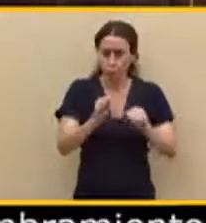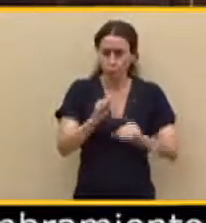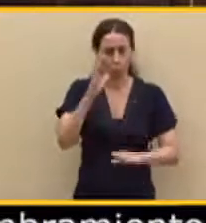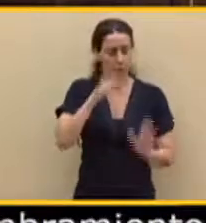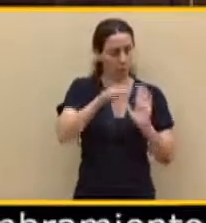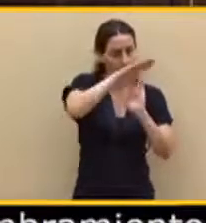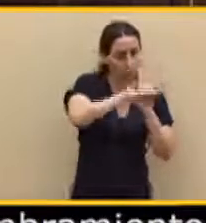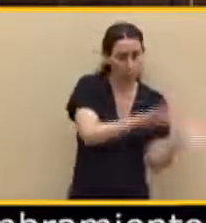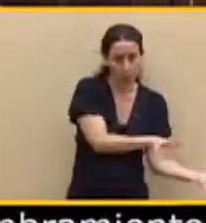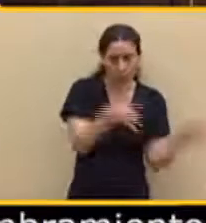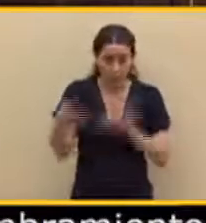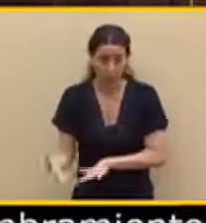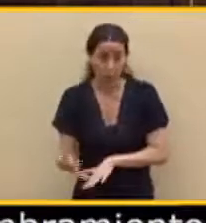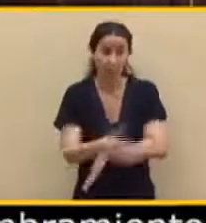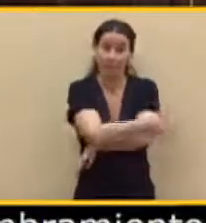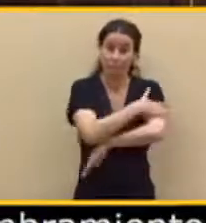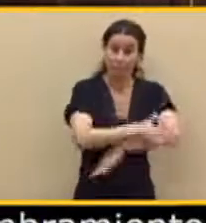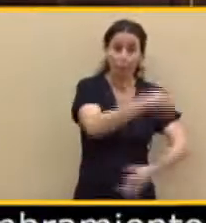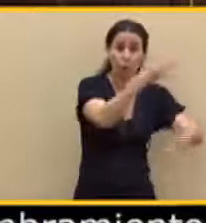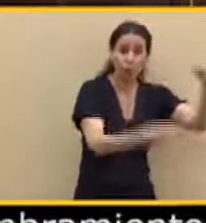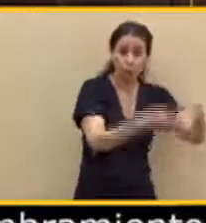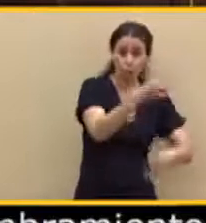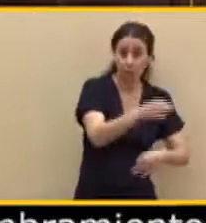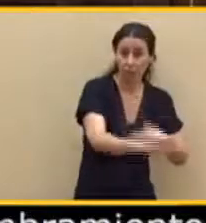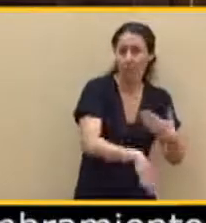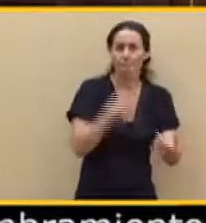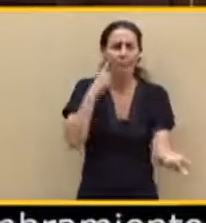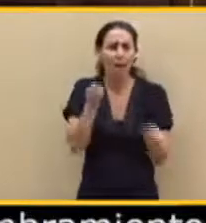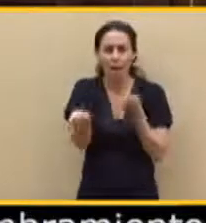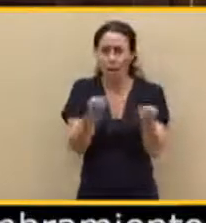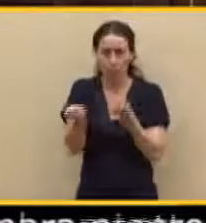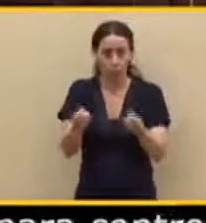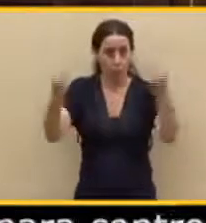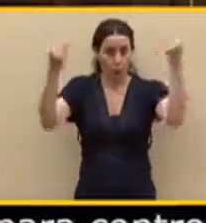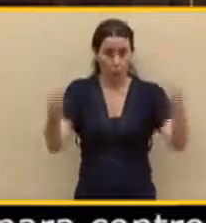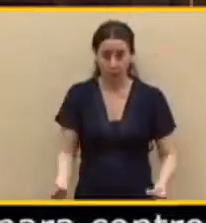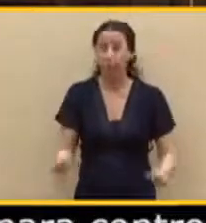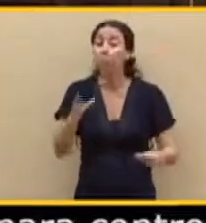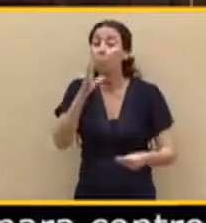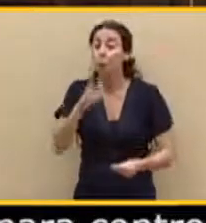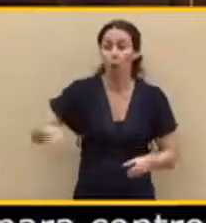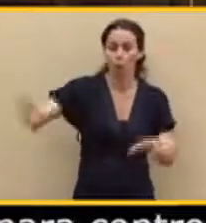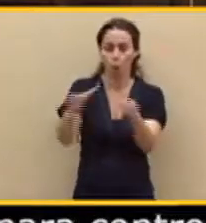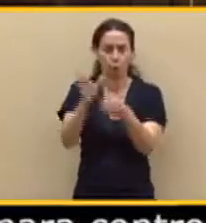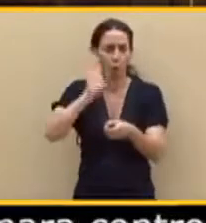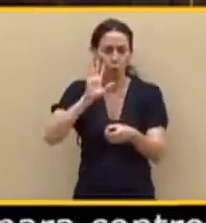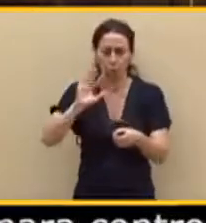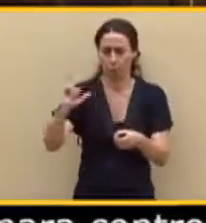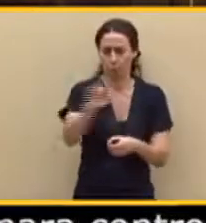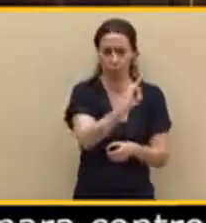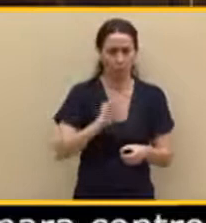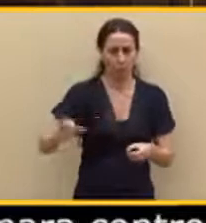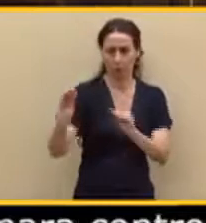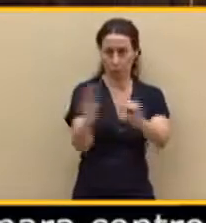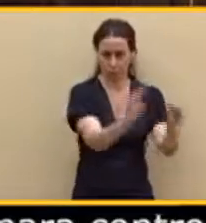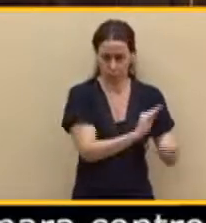de Justicia para controlar la actividad judicial relacionada con las innumerables causas por corrupción que